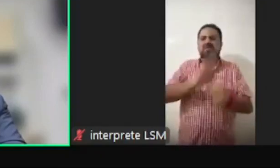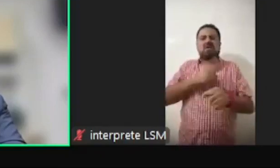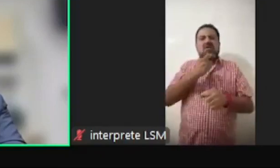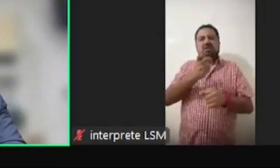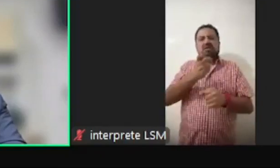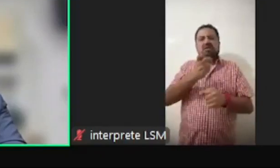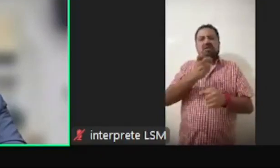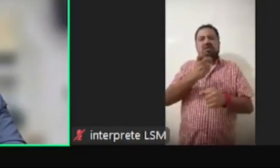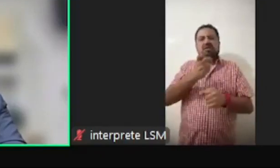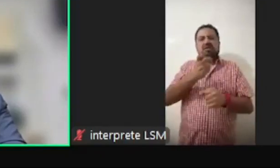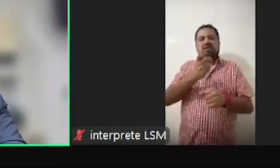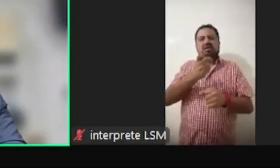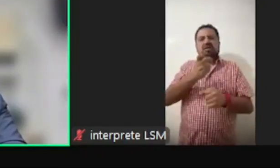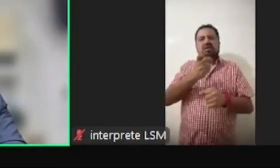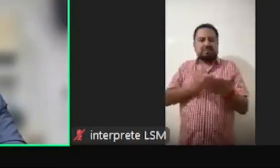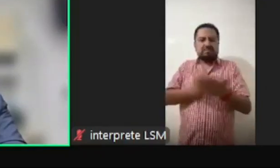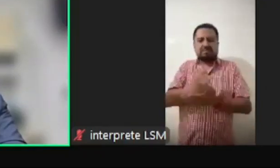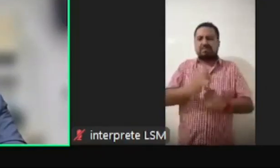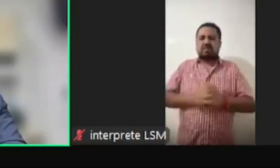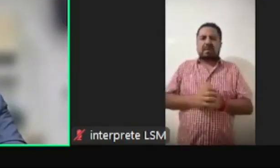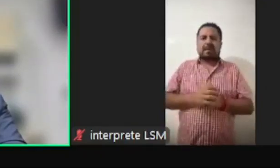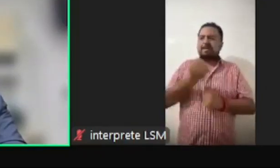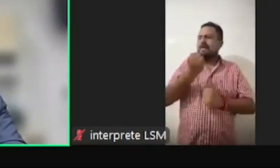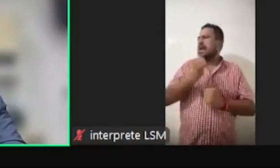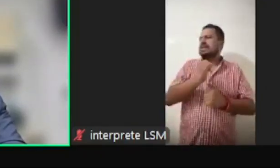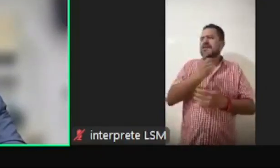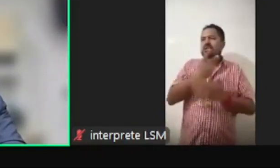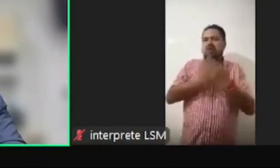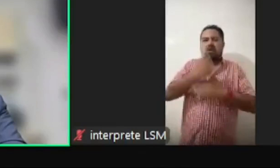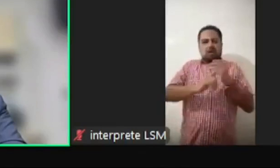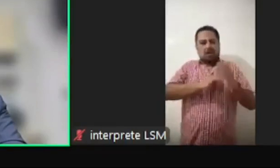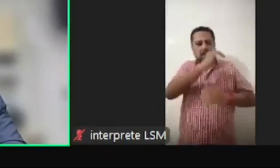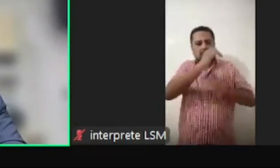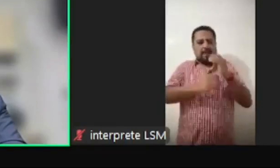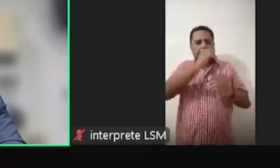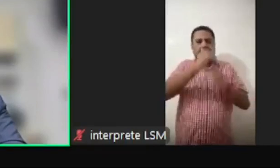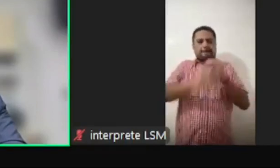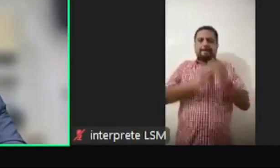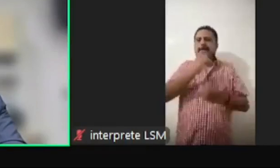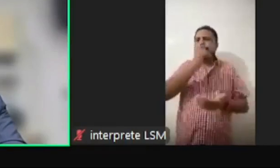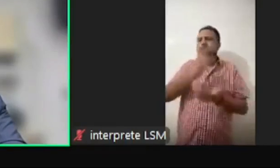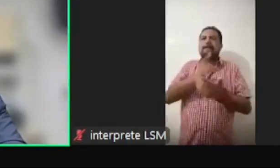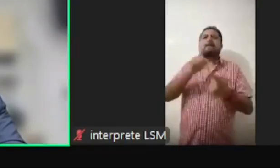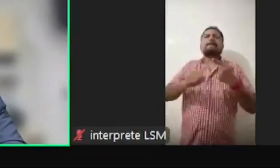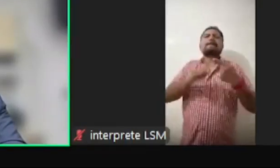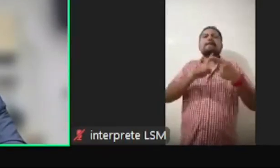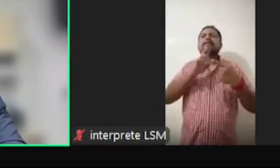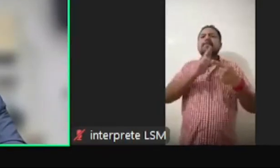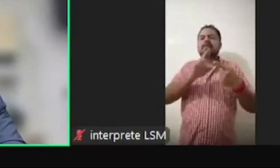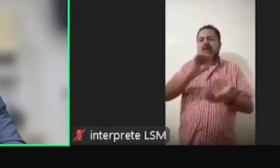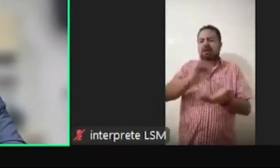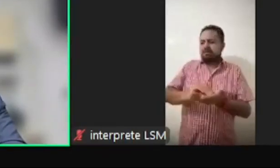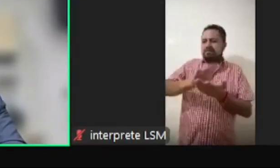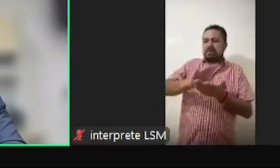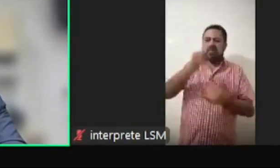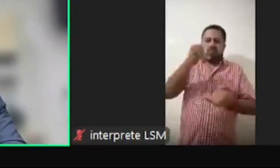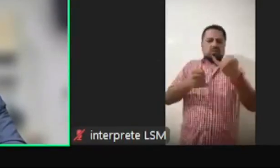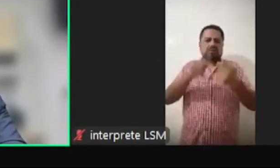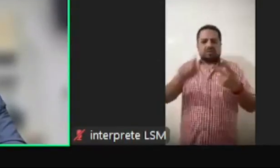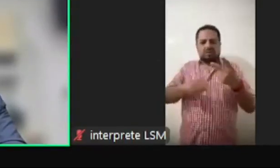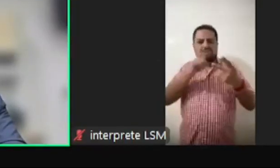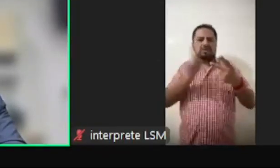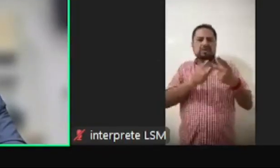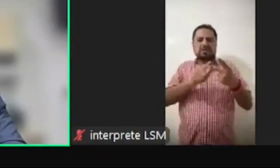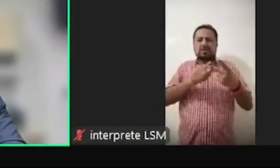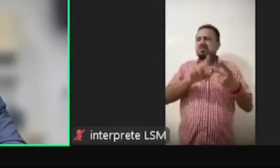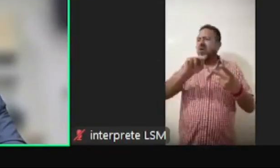plano. Así el proyecto concluye con los siguientes puntos resolutivos. Primero, se decreta la acumulación de los juicios. Segundo, son improcedentes